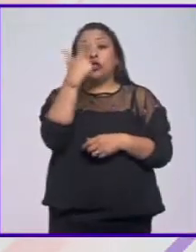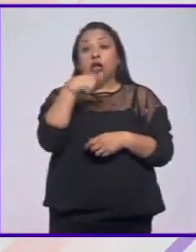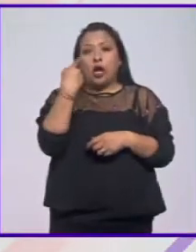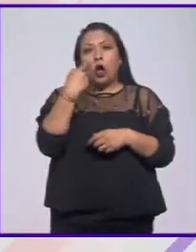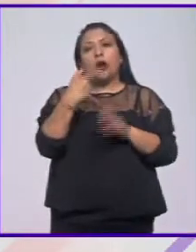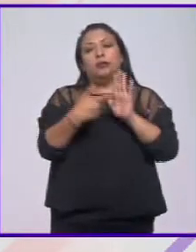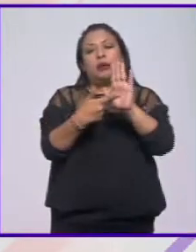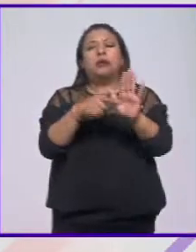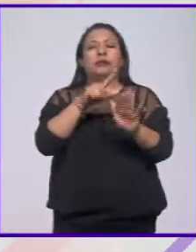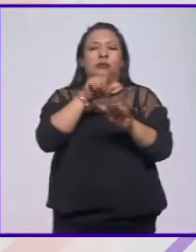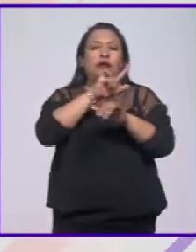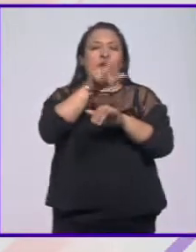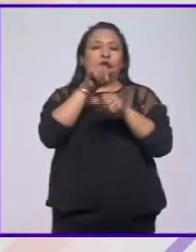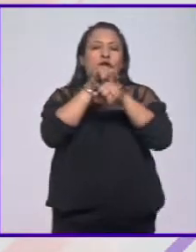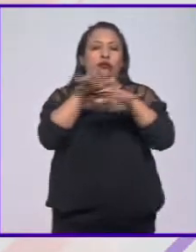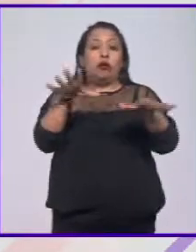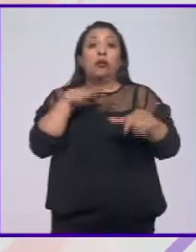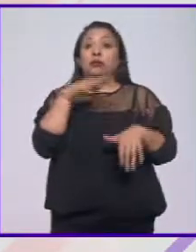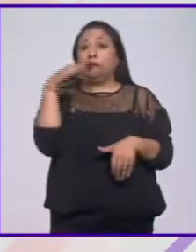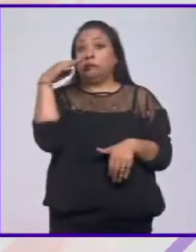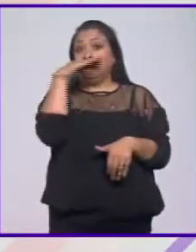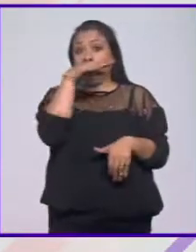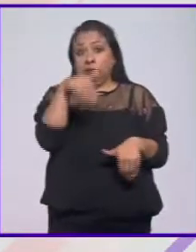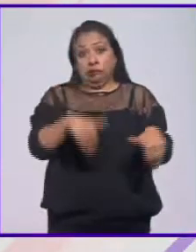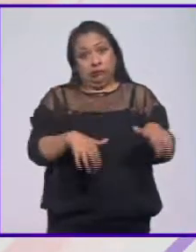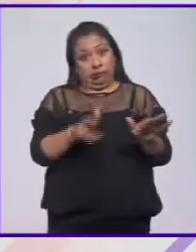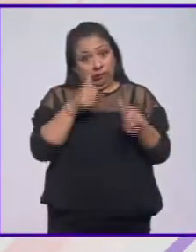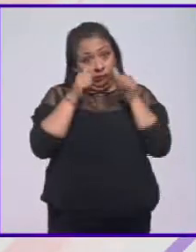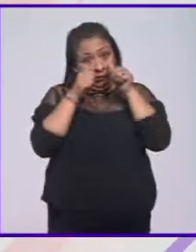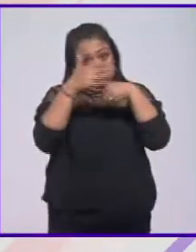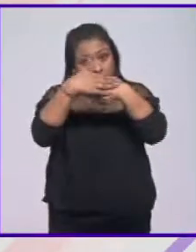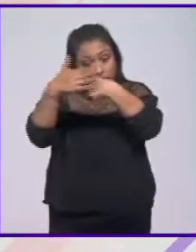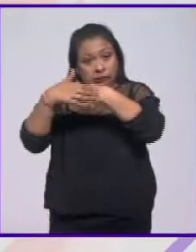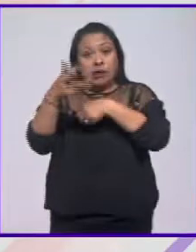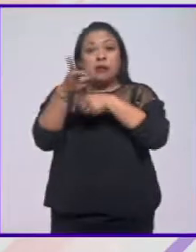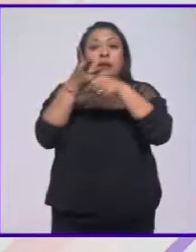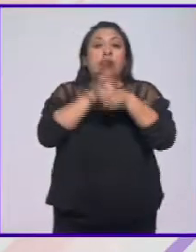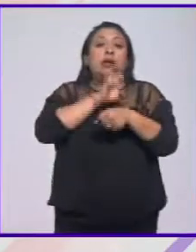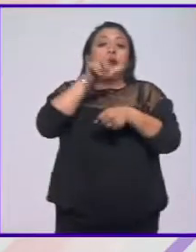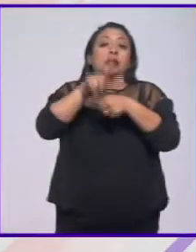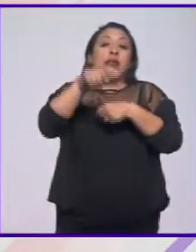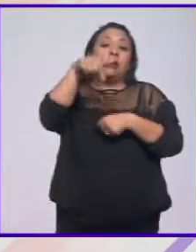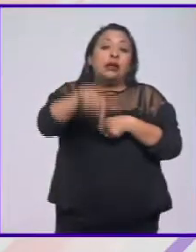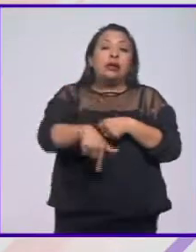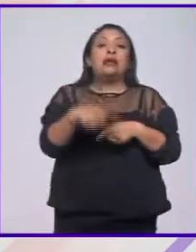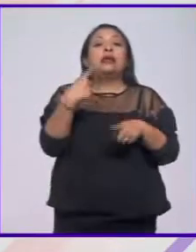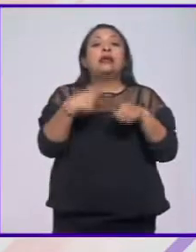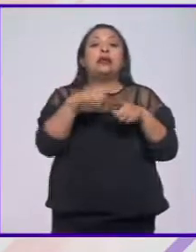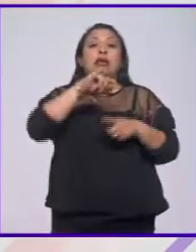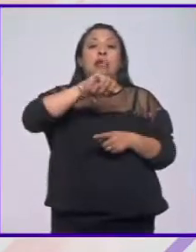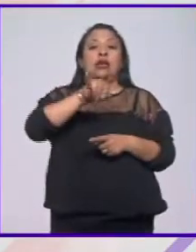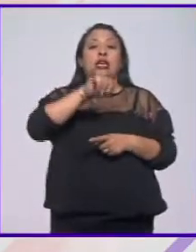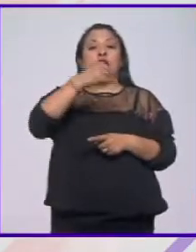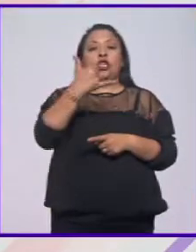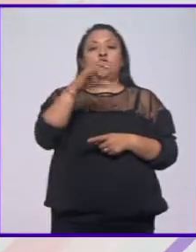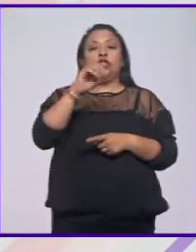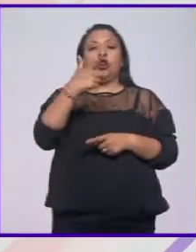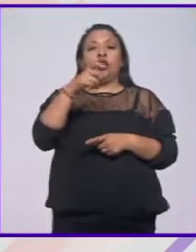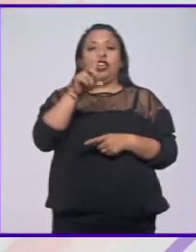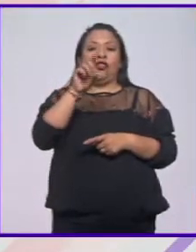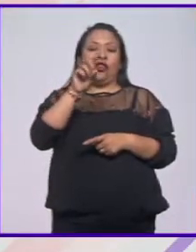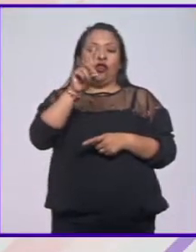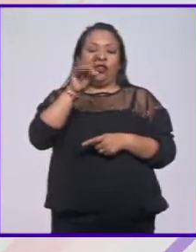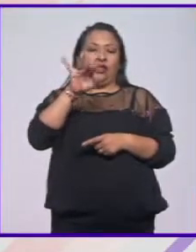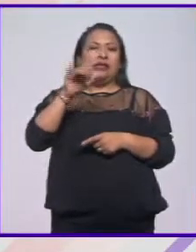detalles se los vamos a dar más adelante. Teatro gratis, eso, mucha atención. Invitada de lujo en el estudio. Efectivamente, Jorge Dondich, de quien hemos